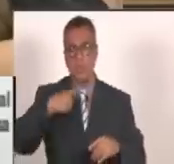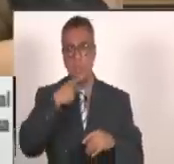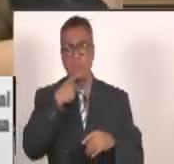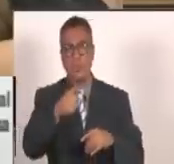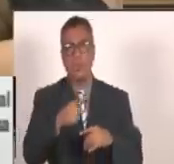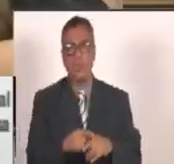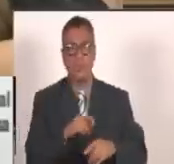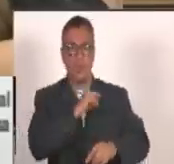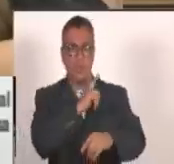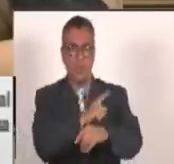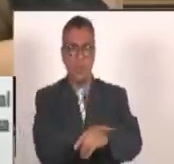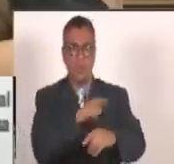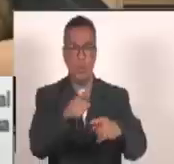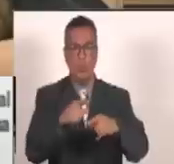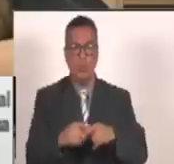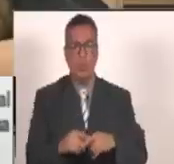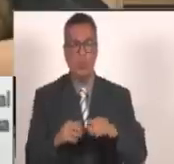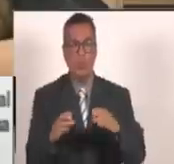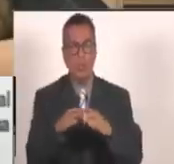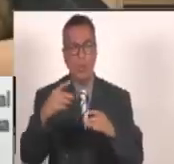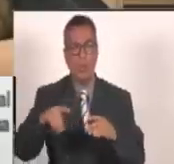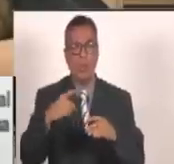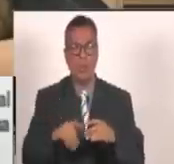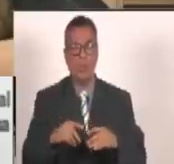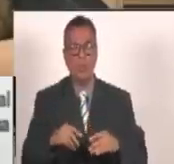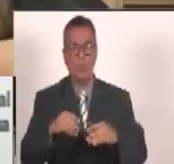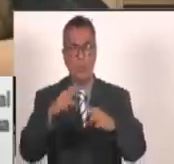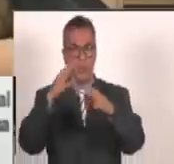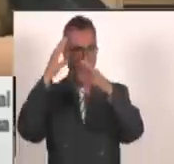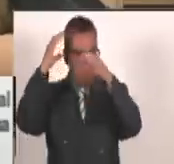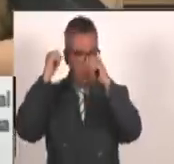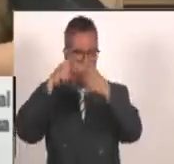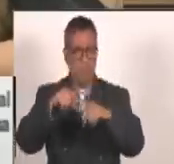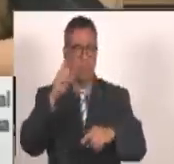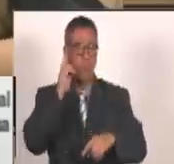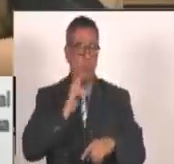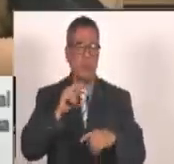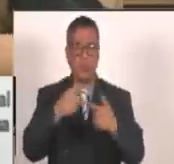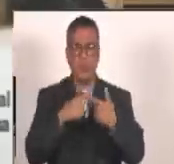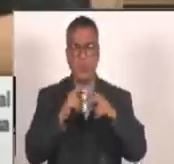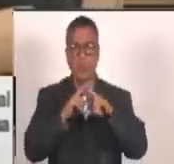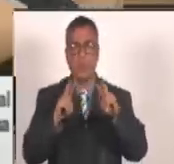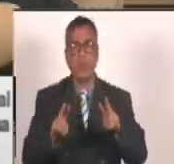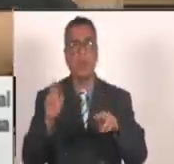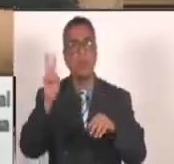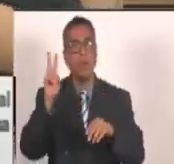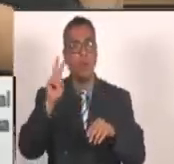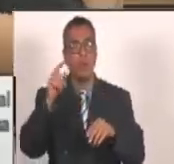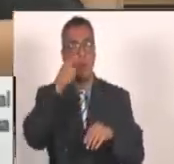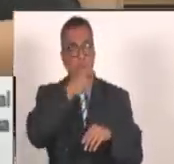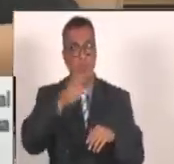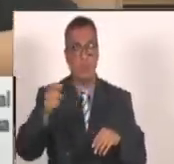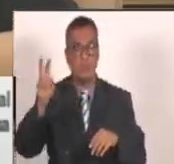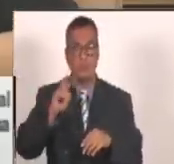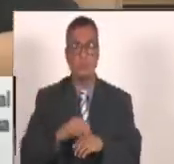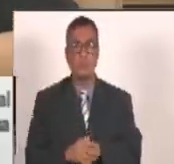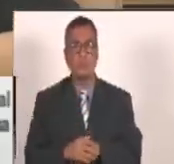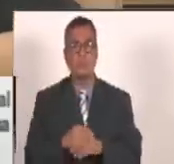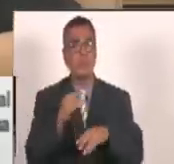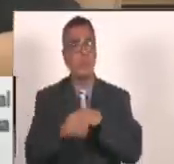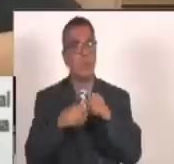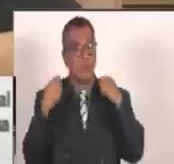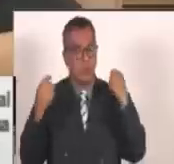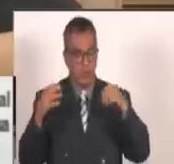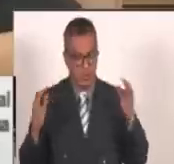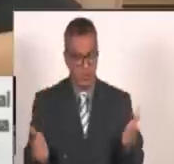Moros reforzó el talante democrático y la diplomacia bolivariana de paz del pueblo venezolano,